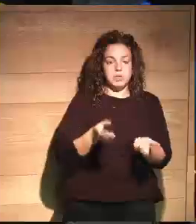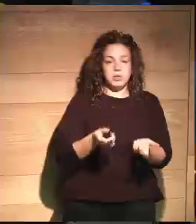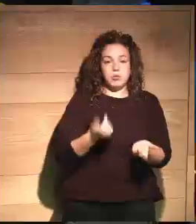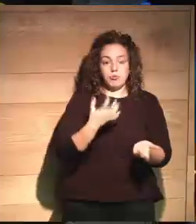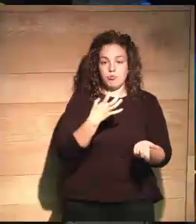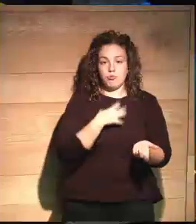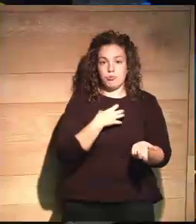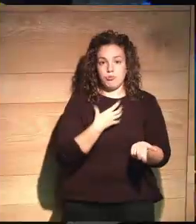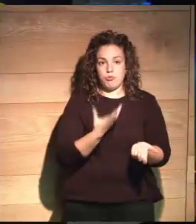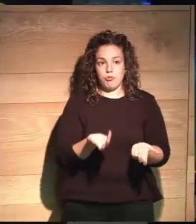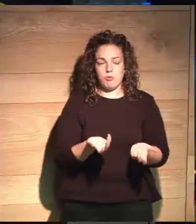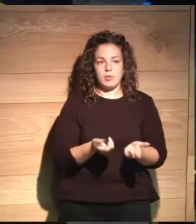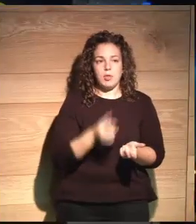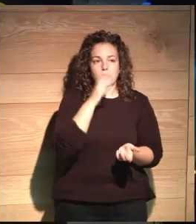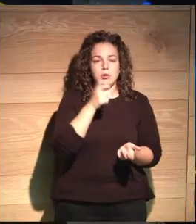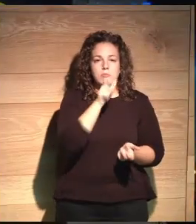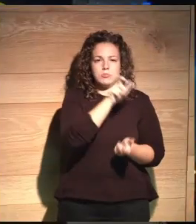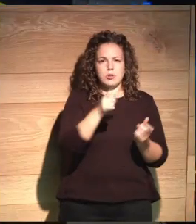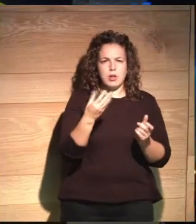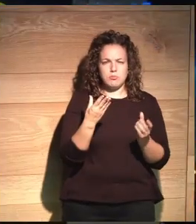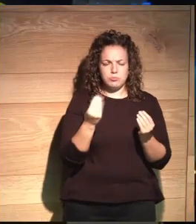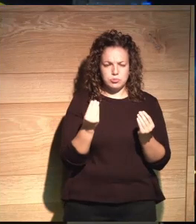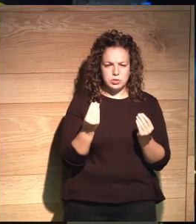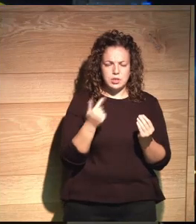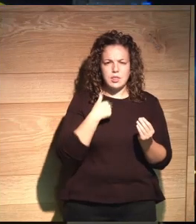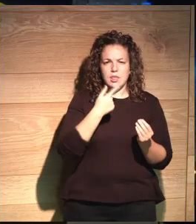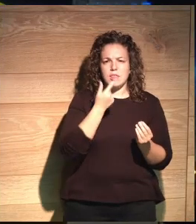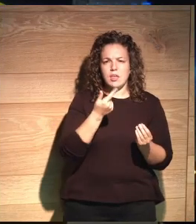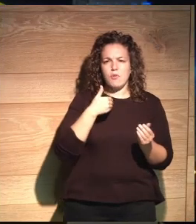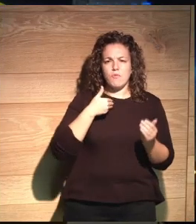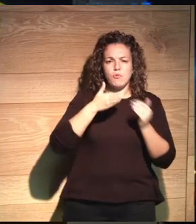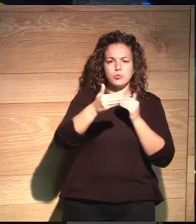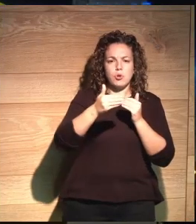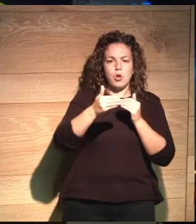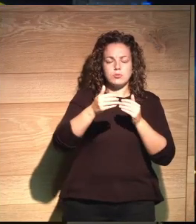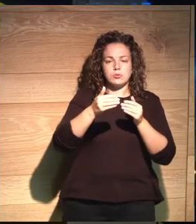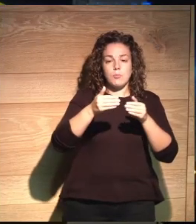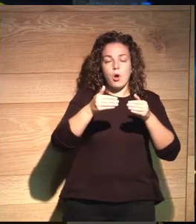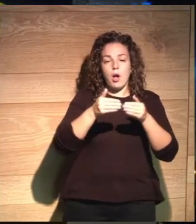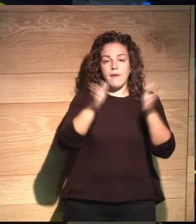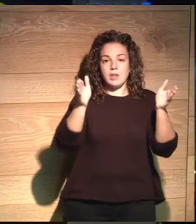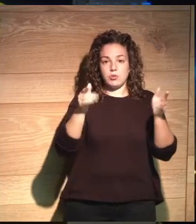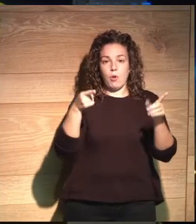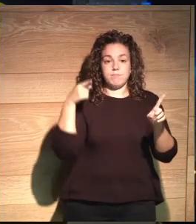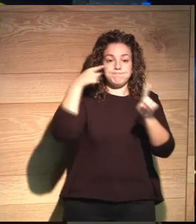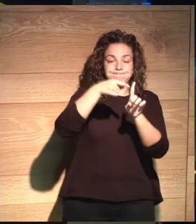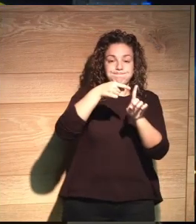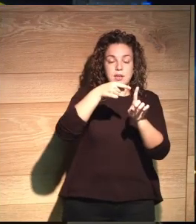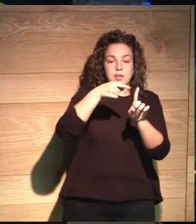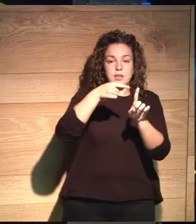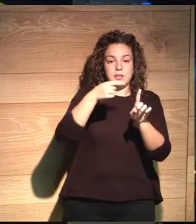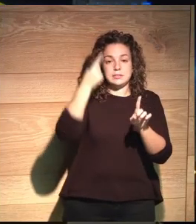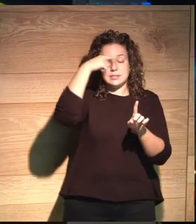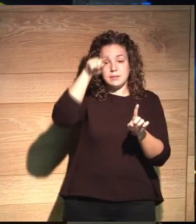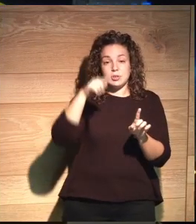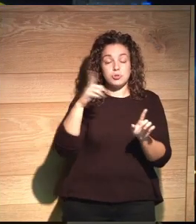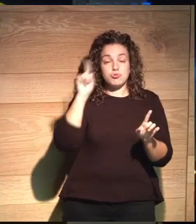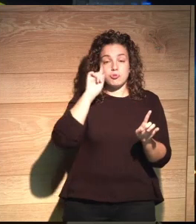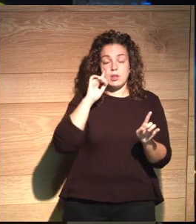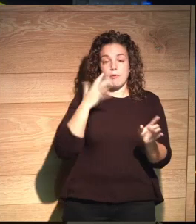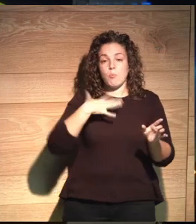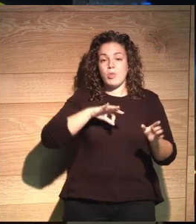hay mucha gente que incluyendo a karl popper que decía que el futuro está abierto no está predeterminado nadie puede predecirlo excepto por